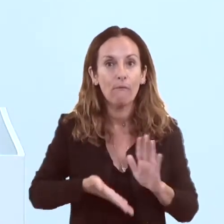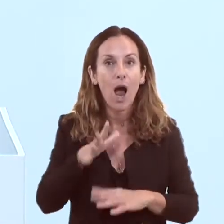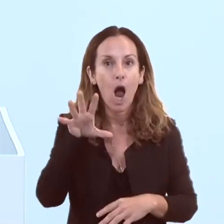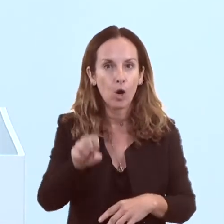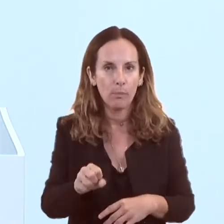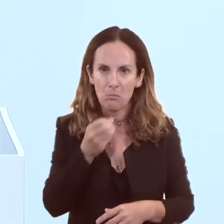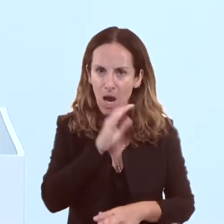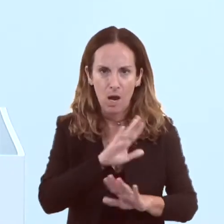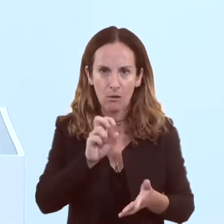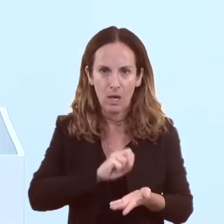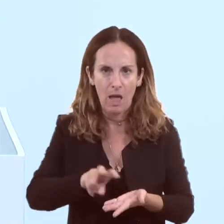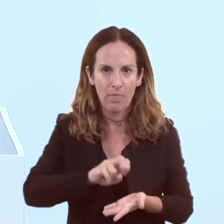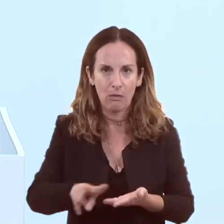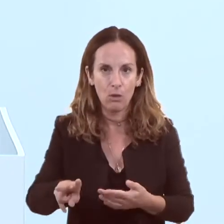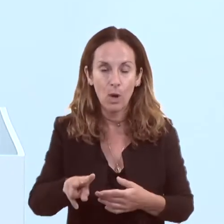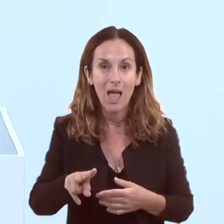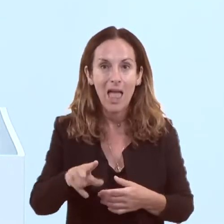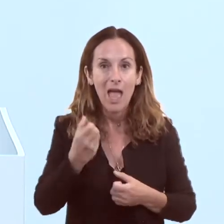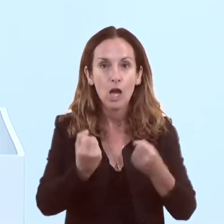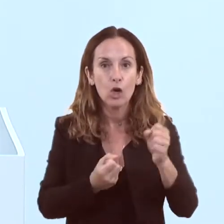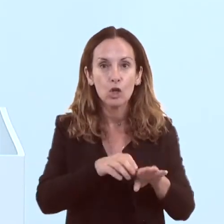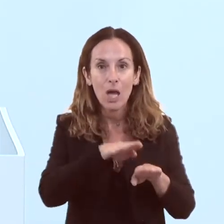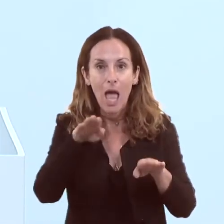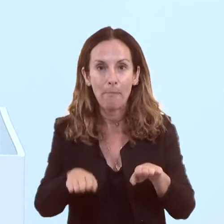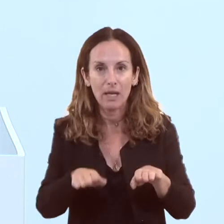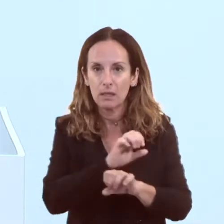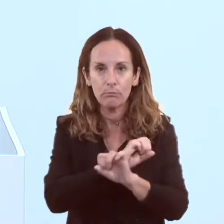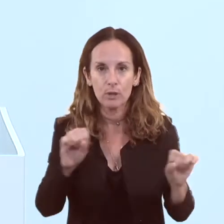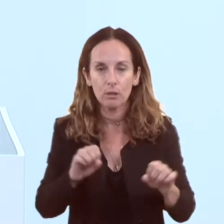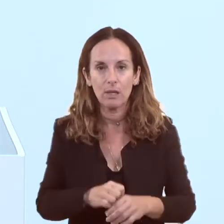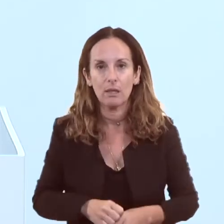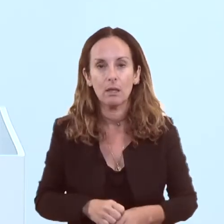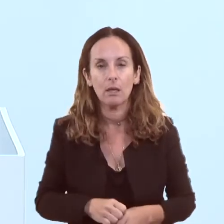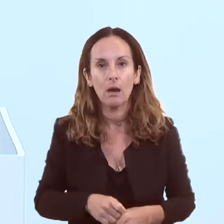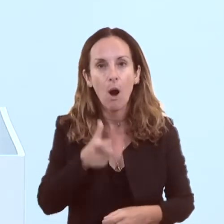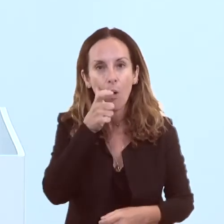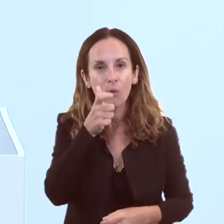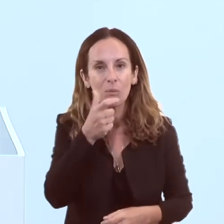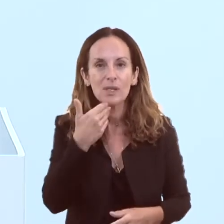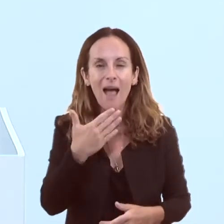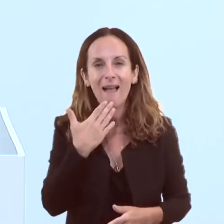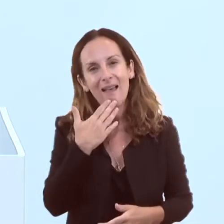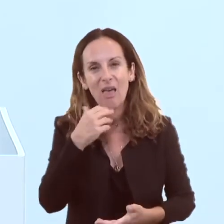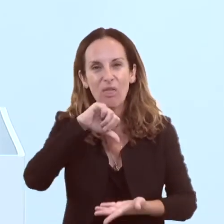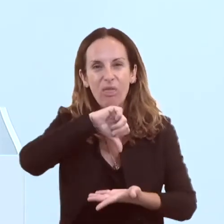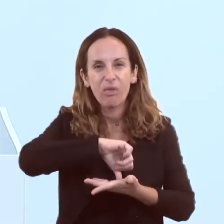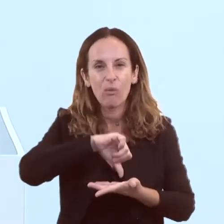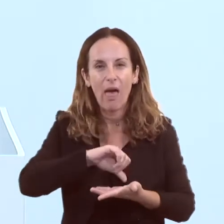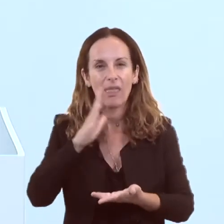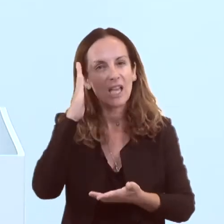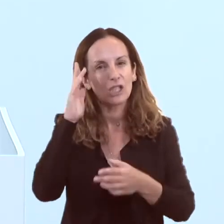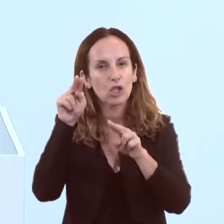es imposible aparcar decir esos pueblos han transformado ya en pequeñas ciudades dormitorio